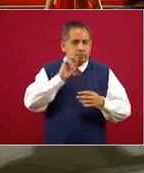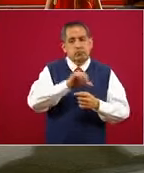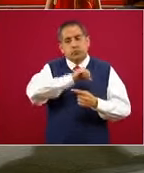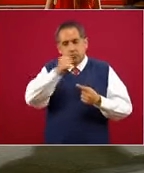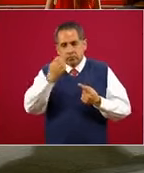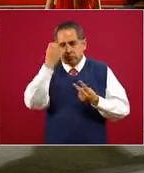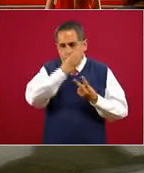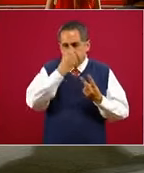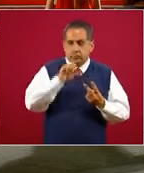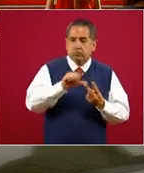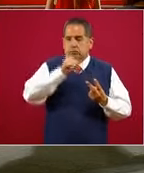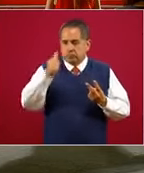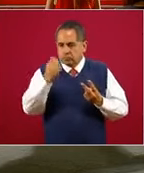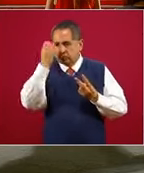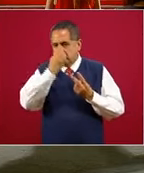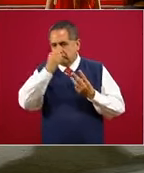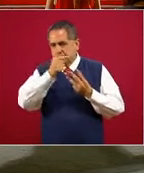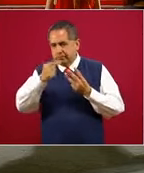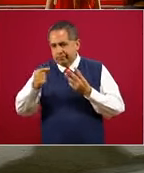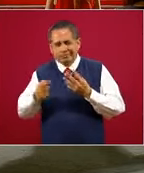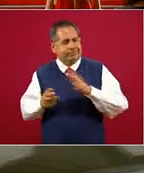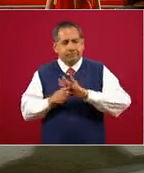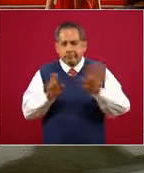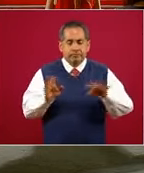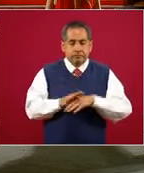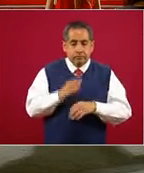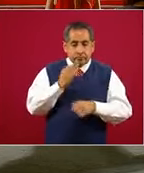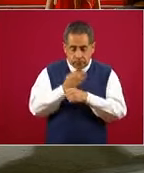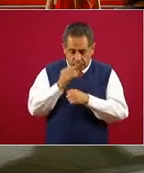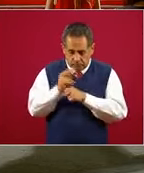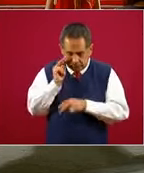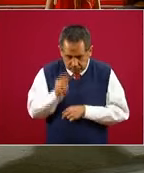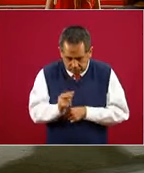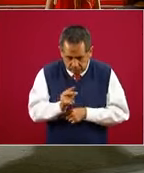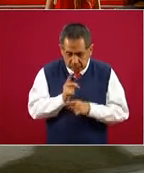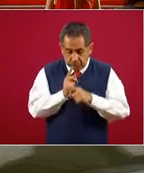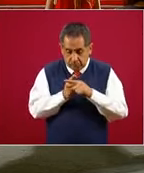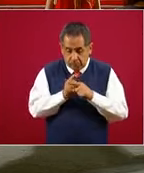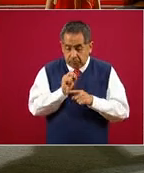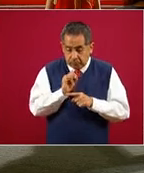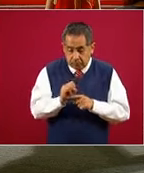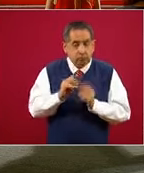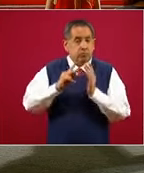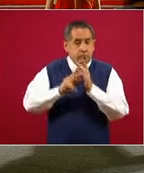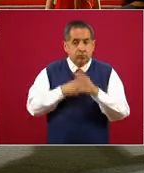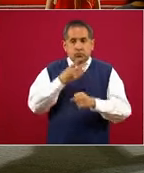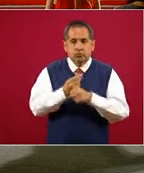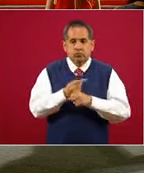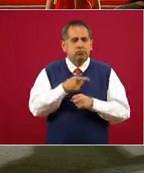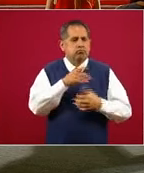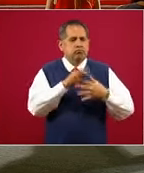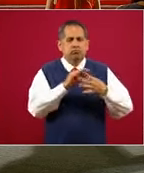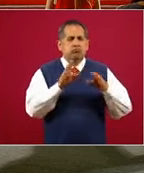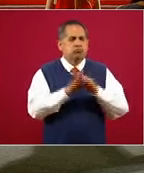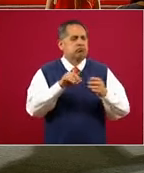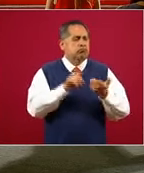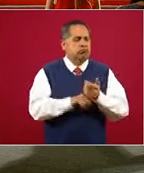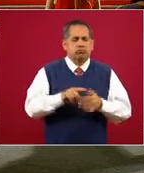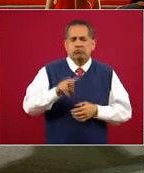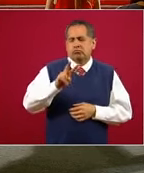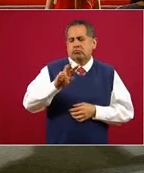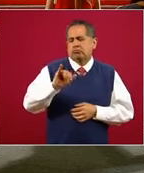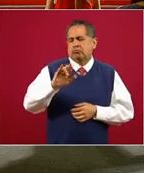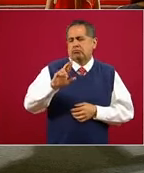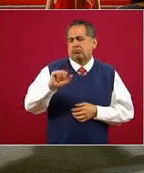esta prueba confirmatoria. Cuando tenemos una prueba positiva, hay que confirmarlo con un elemento que se llama carga viral.